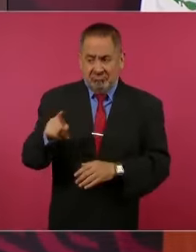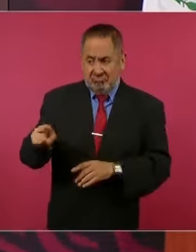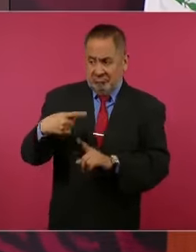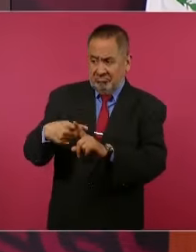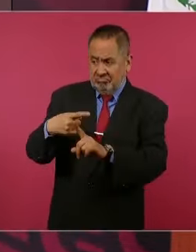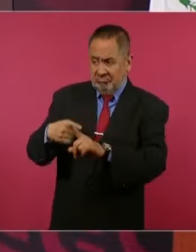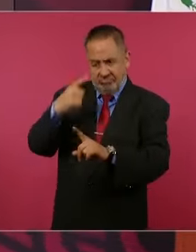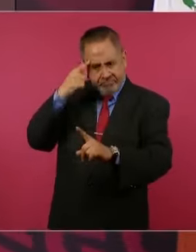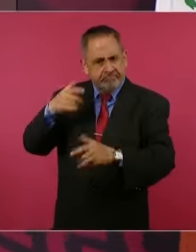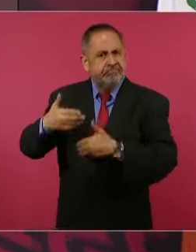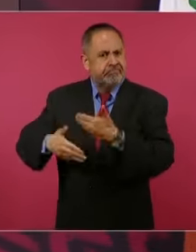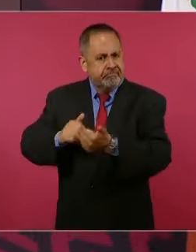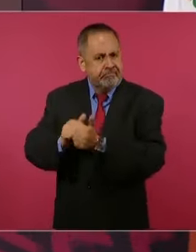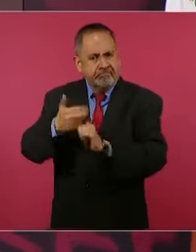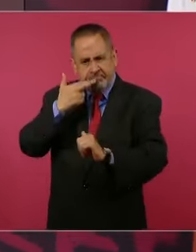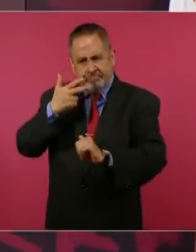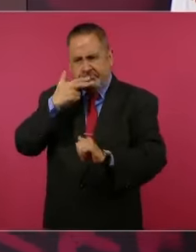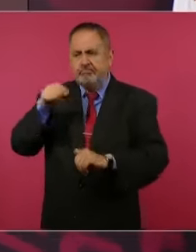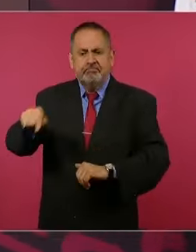seguirse